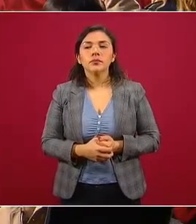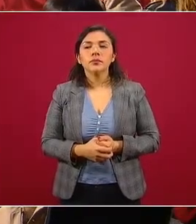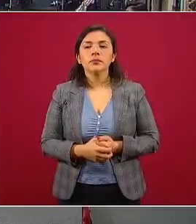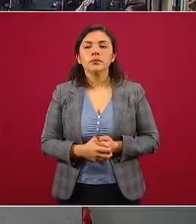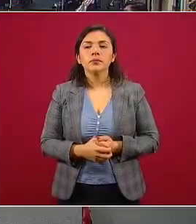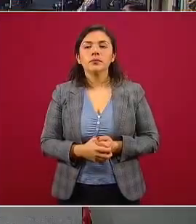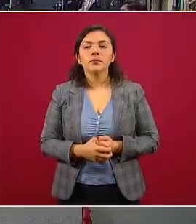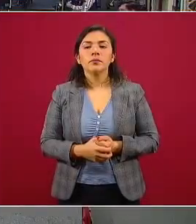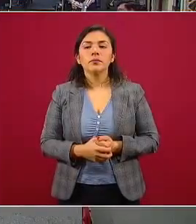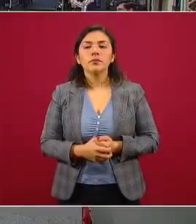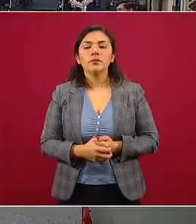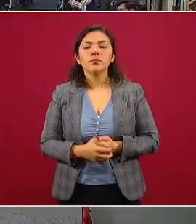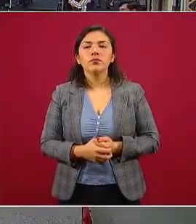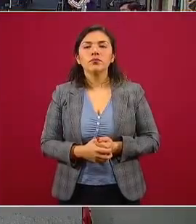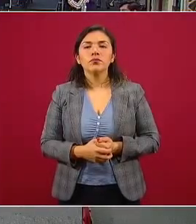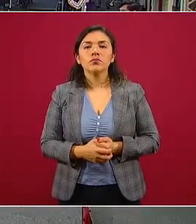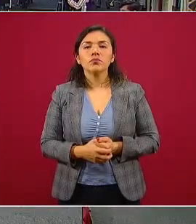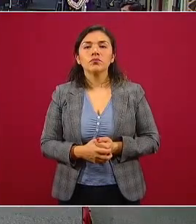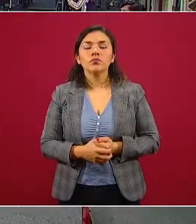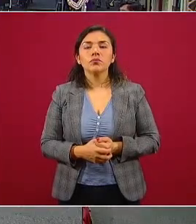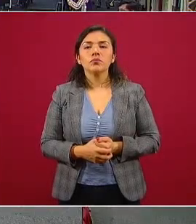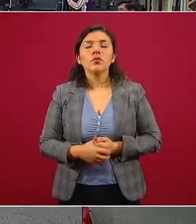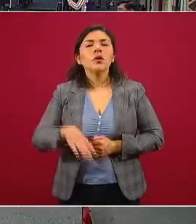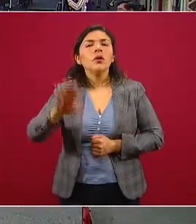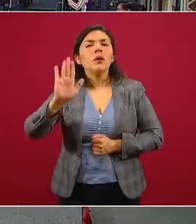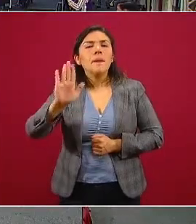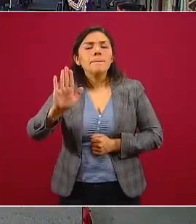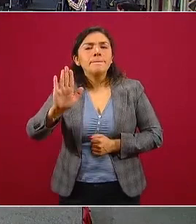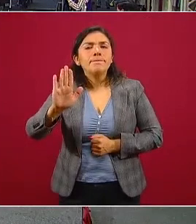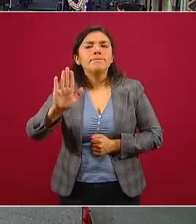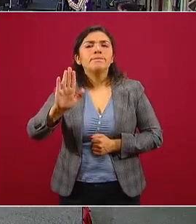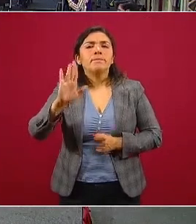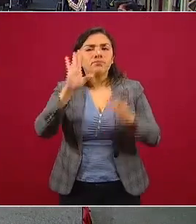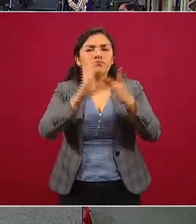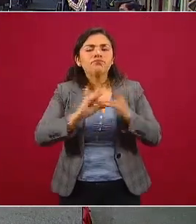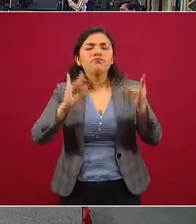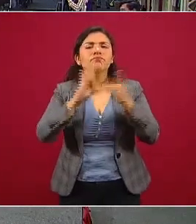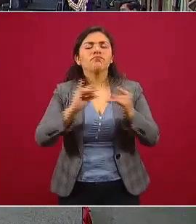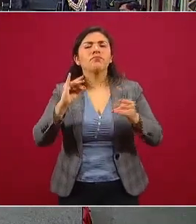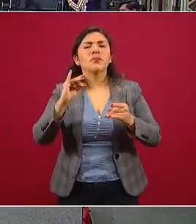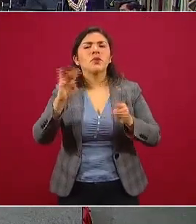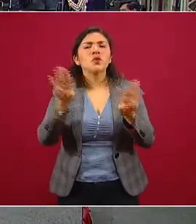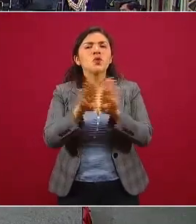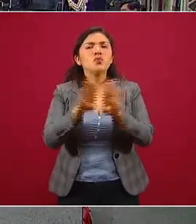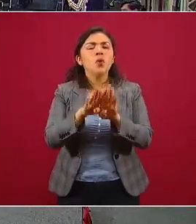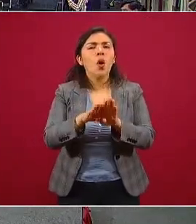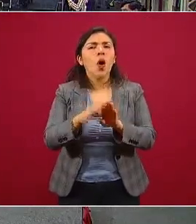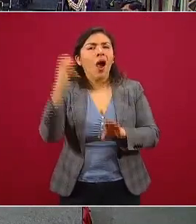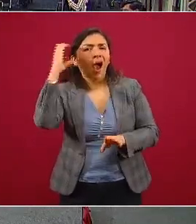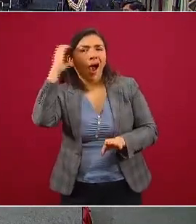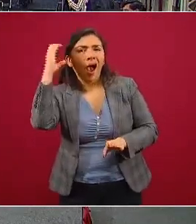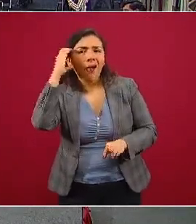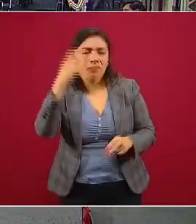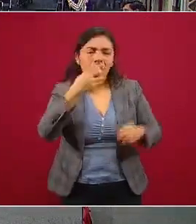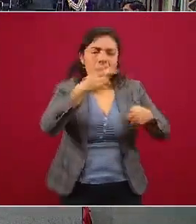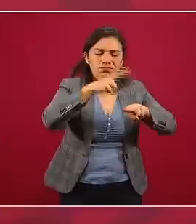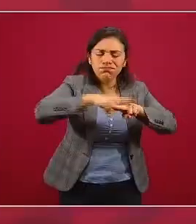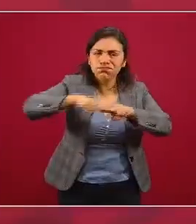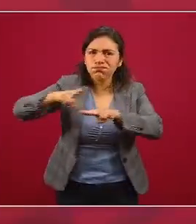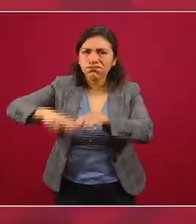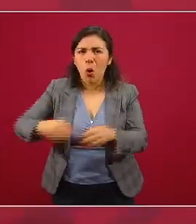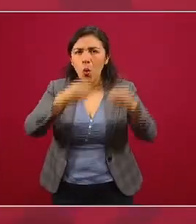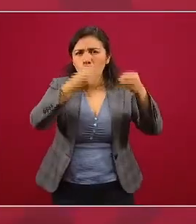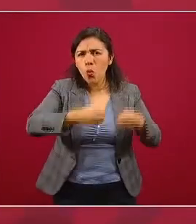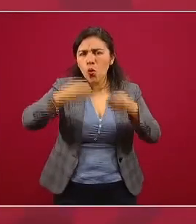Miren, sobre la ocupación de las camas, es un